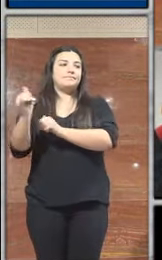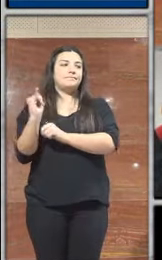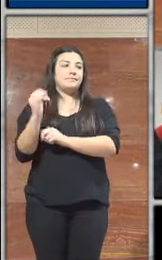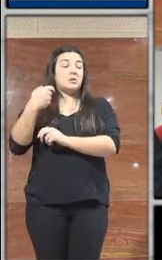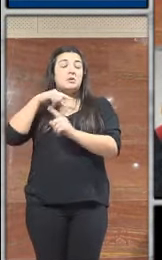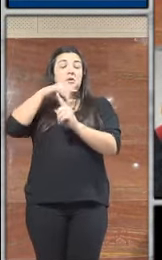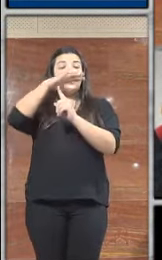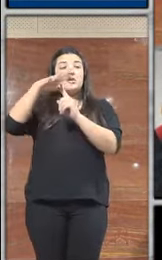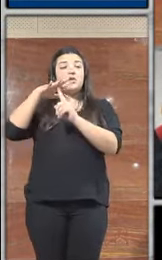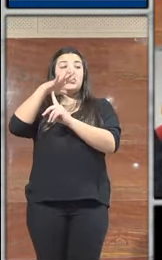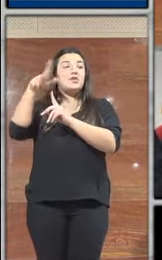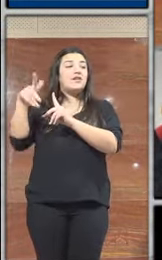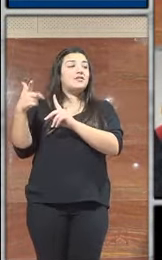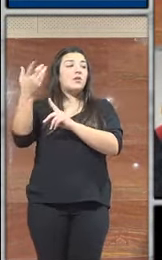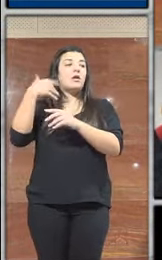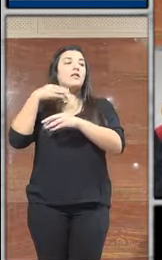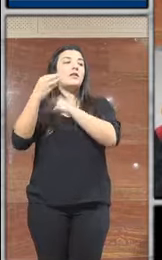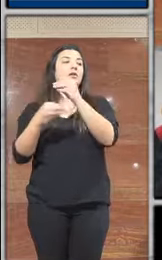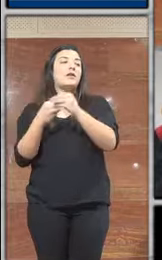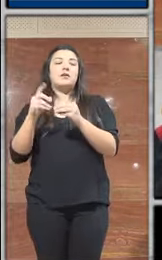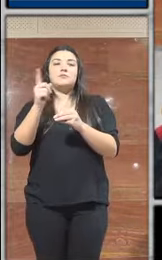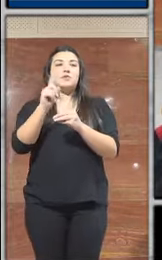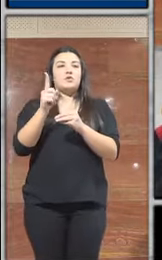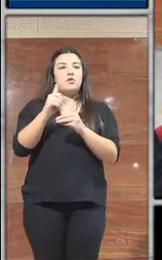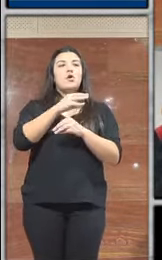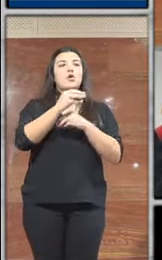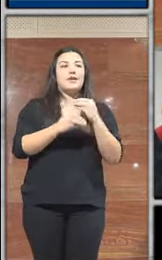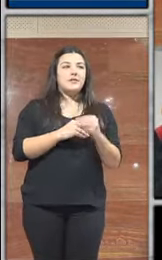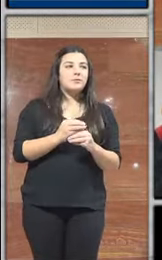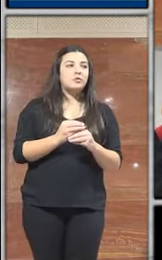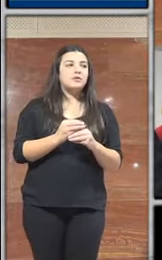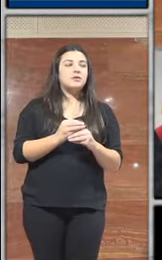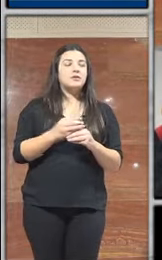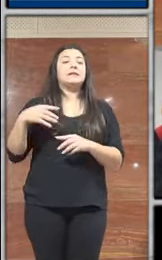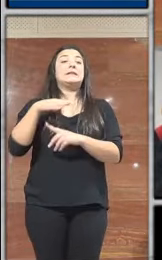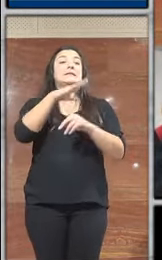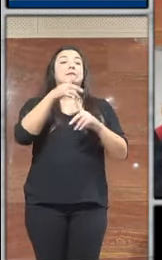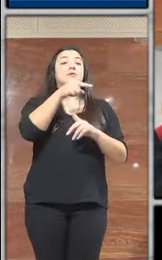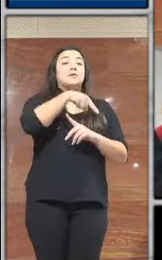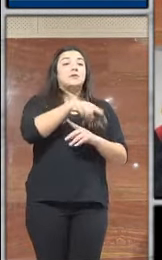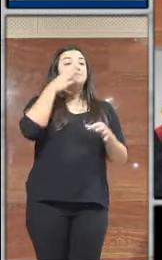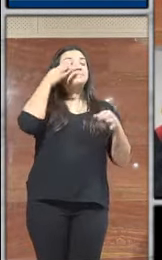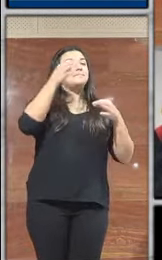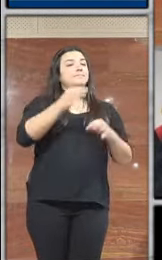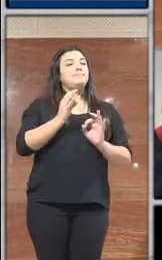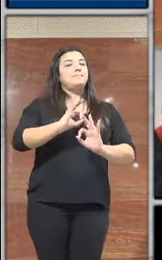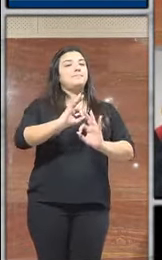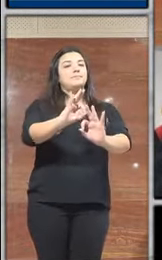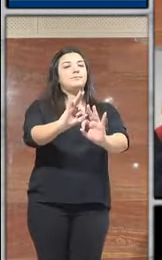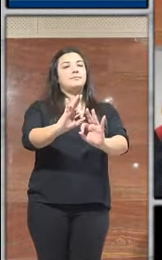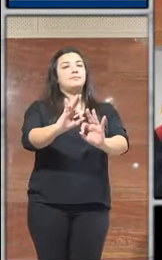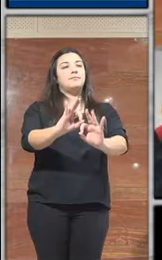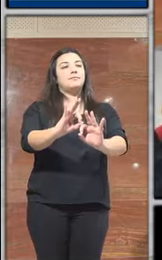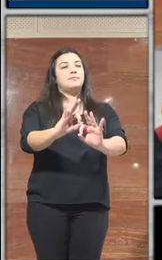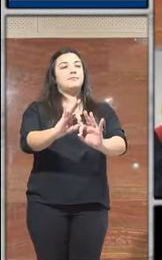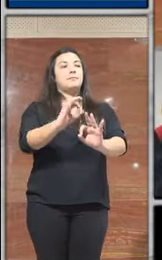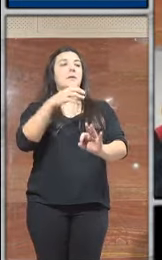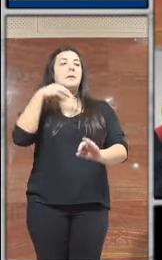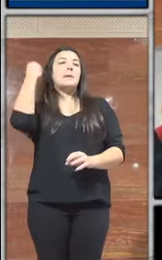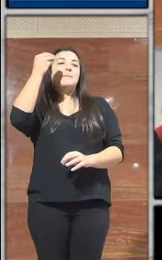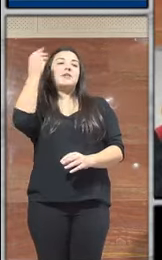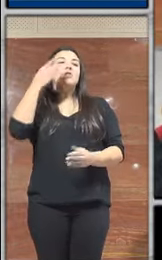de lo que había sino de lo que queremos y en ese contexto sí que es verdad. Quiero decir, yo tu intervención nos